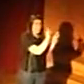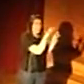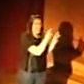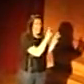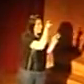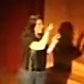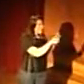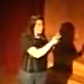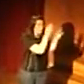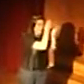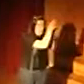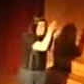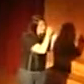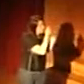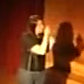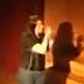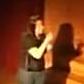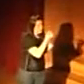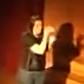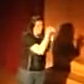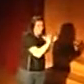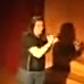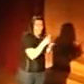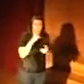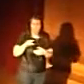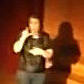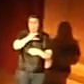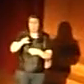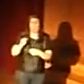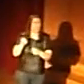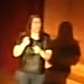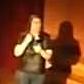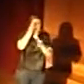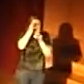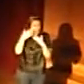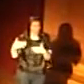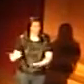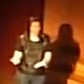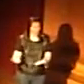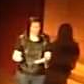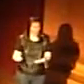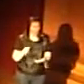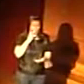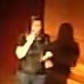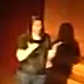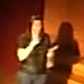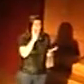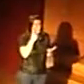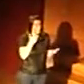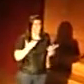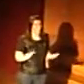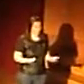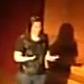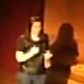a esta imprecisión de Gran mancha con que Lucas hace sus figuras volvemos a comparar y vemos lo mismo fíjense sin